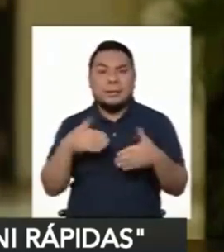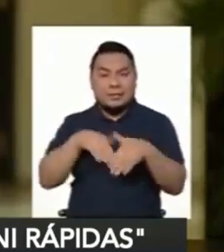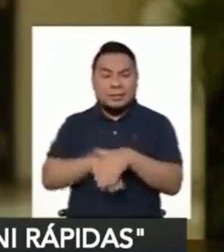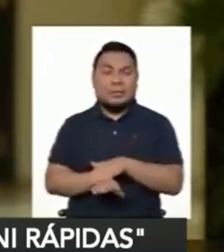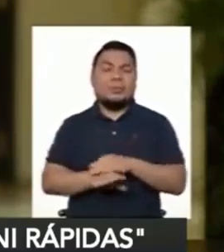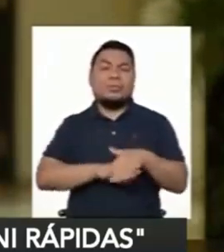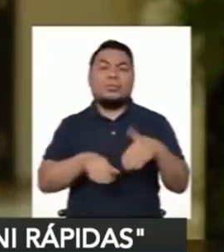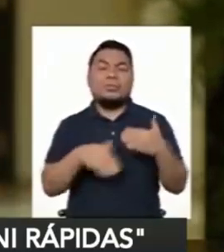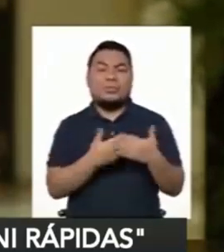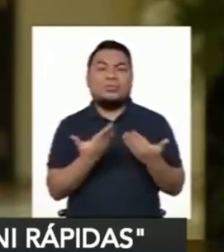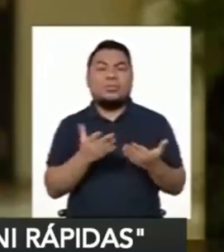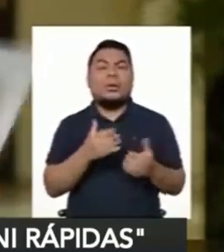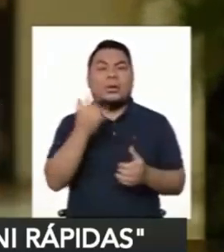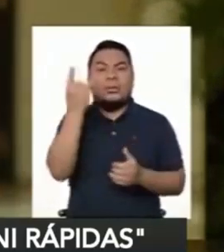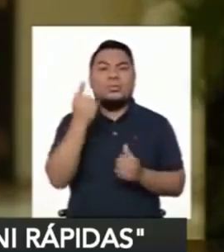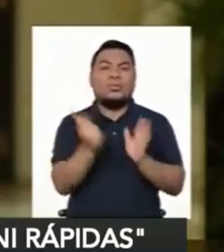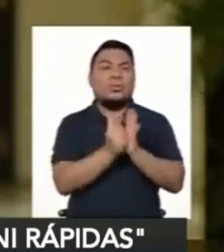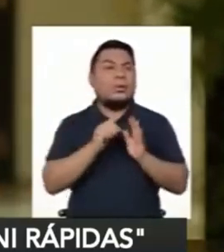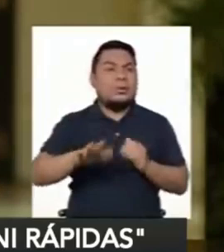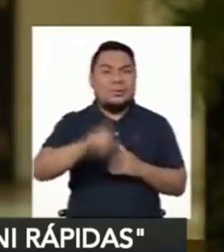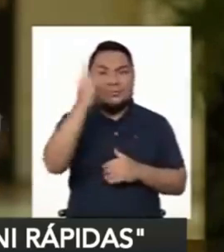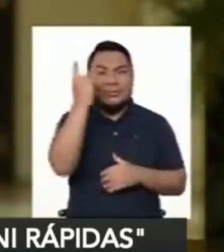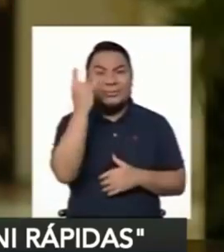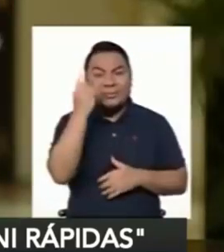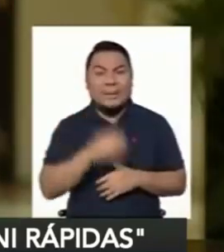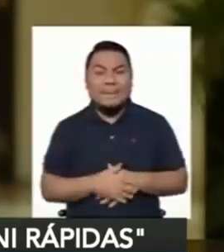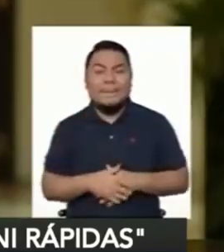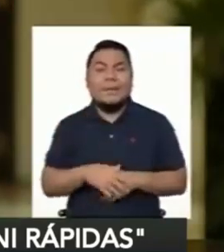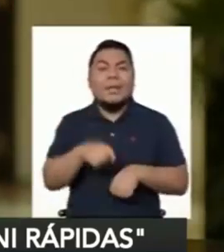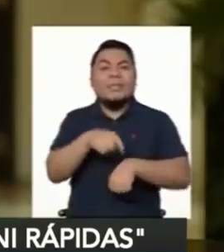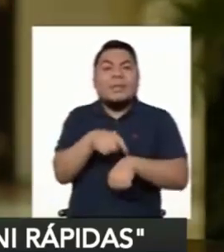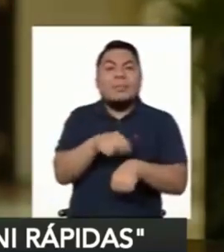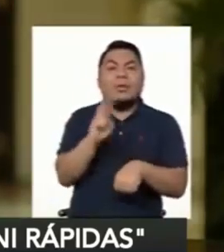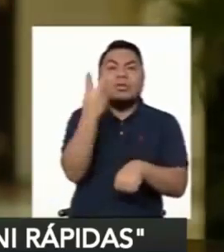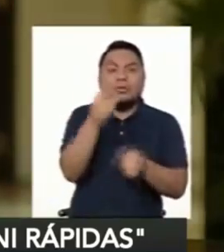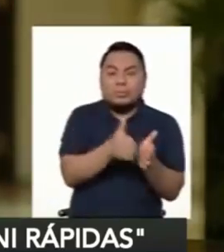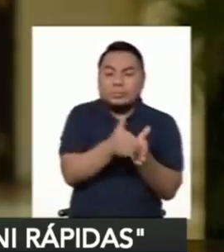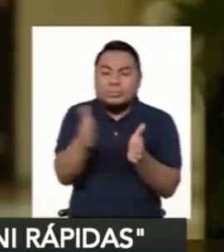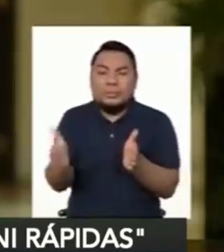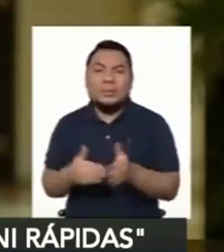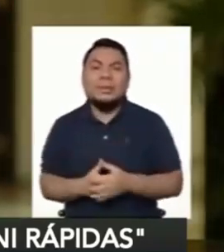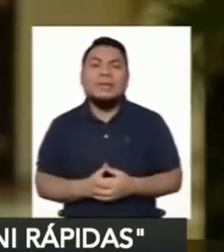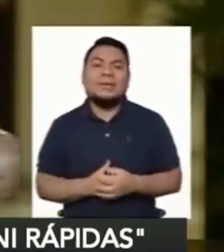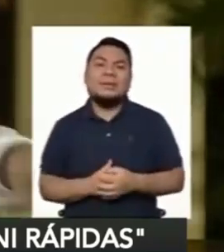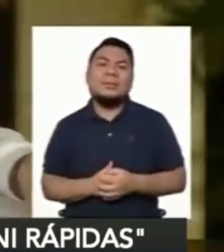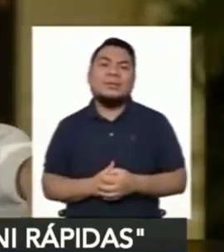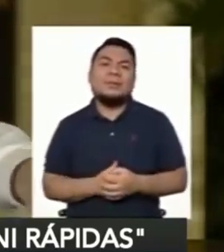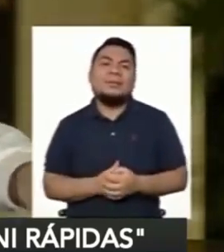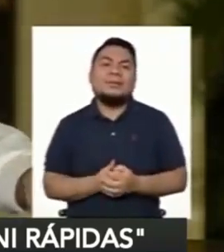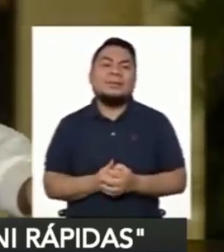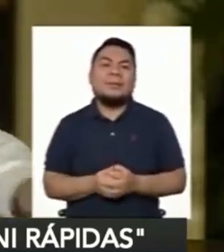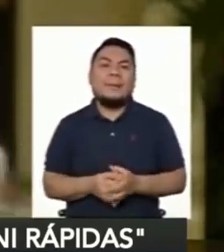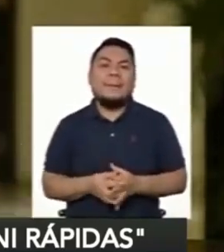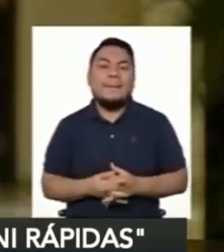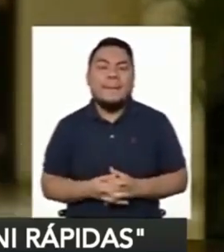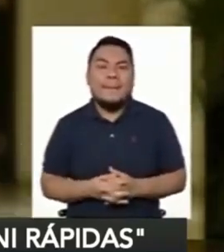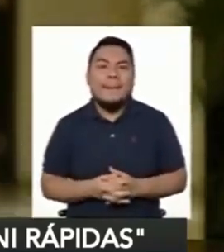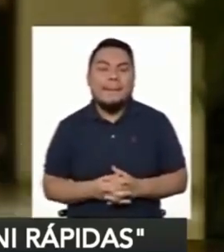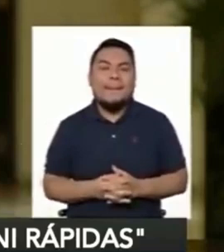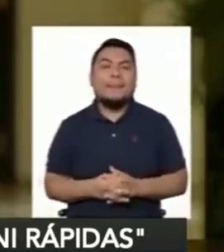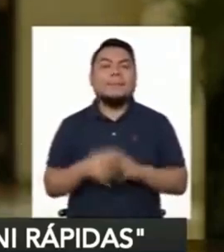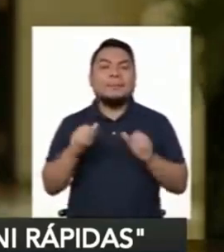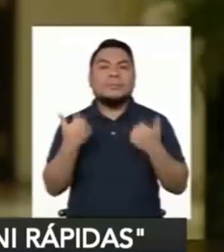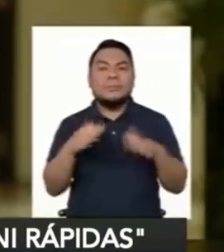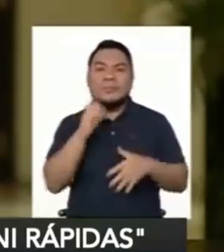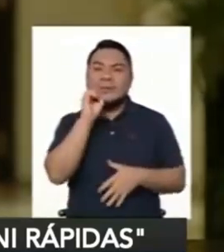del marco de la declaratoria de emergencia. Es la fase 2. ¿Y esto en qué consiste?